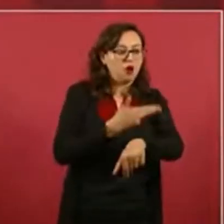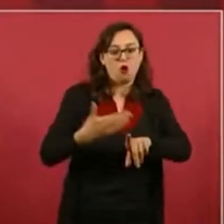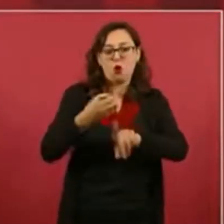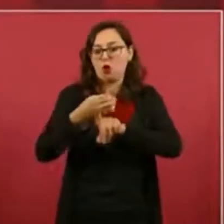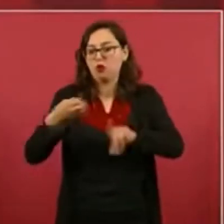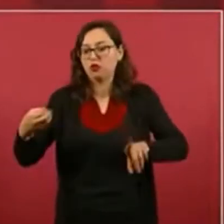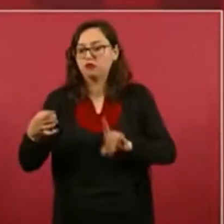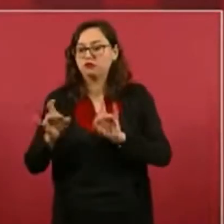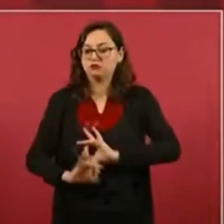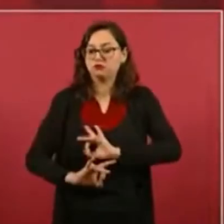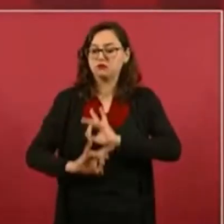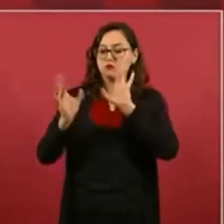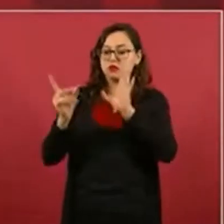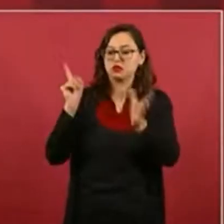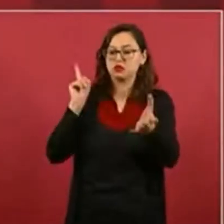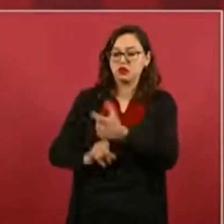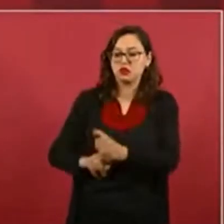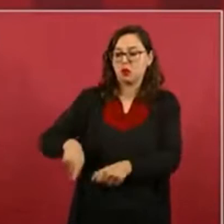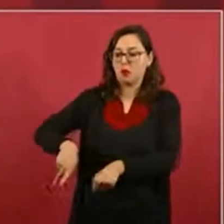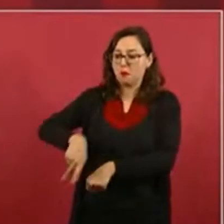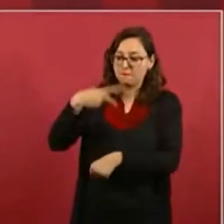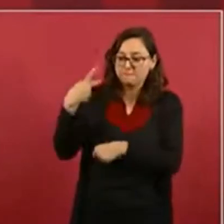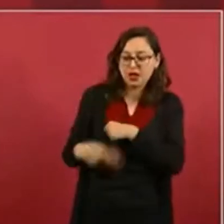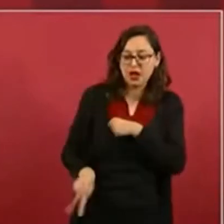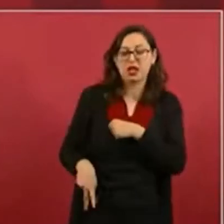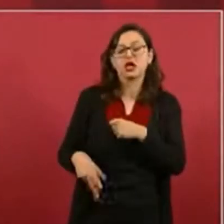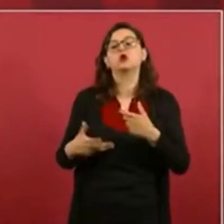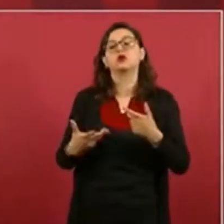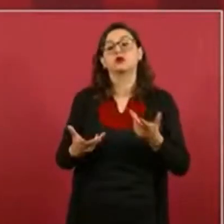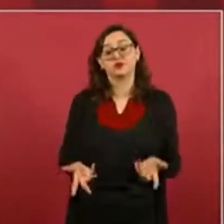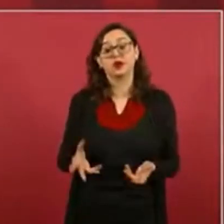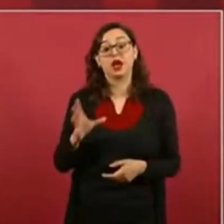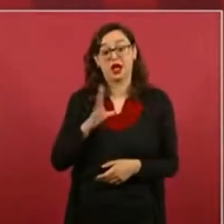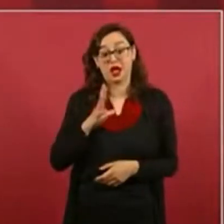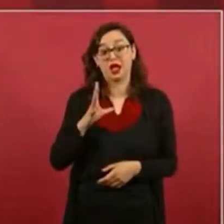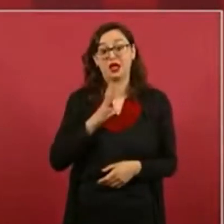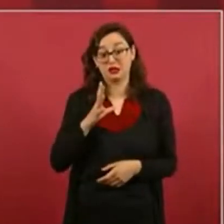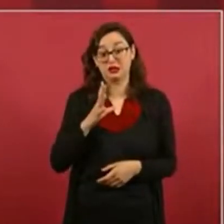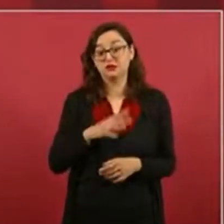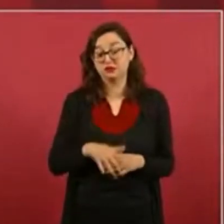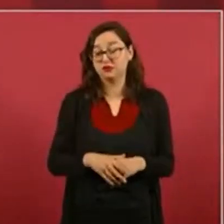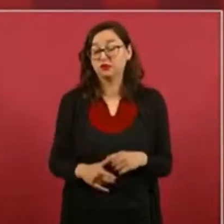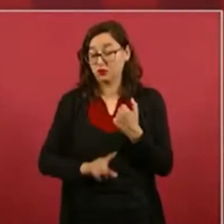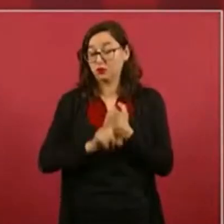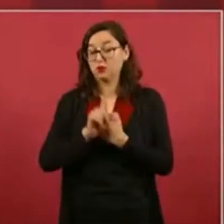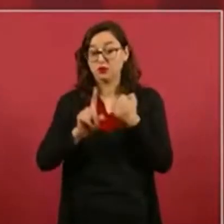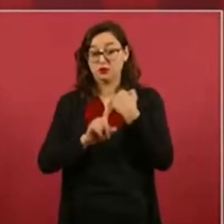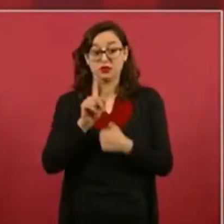los partidos se juegan mucho de partidos